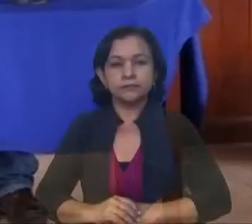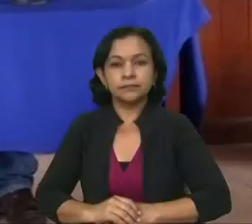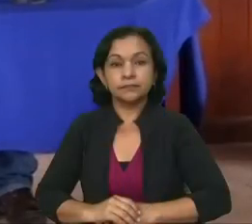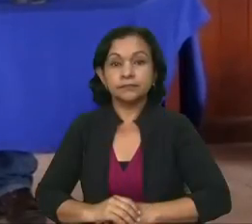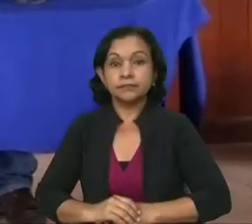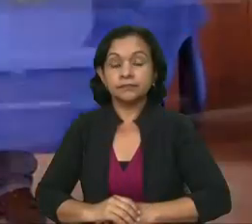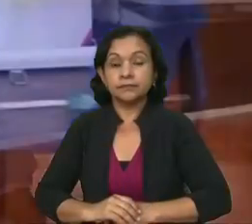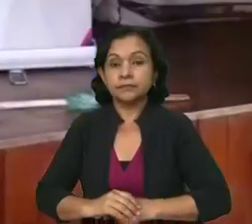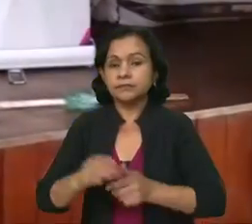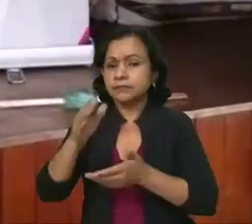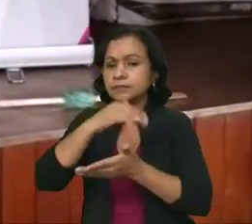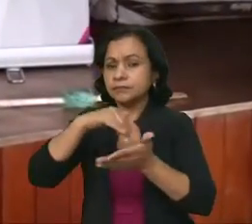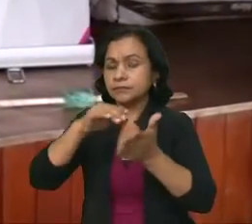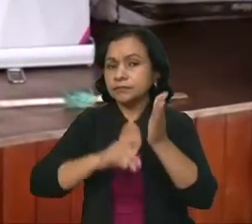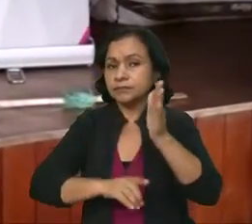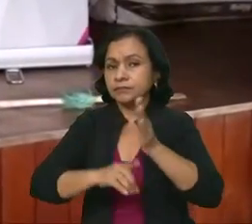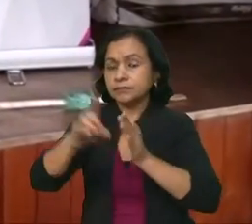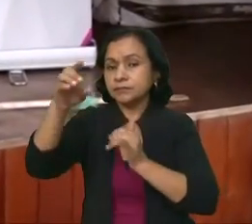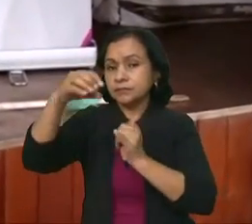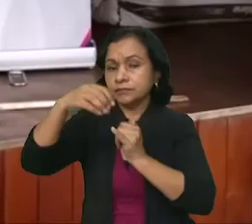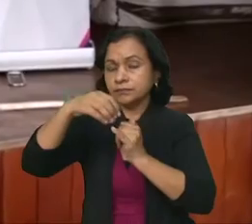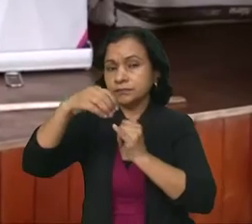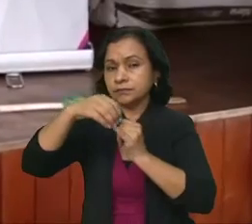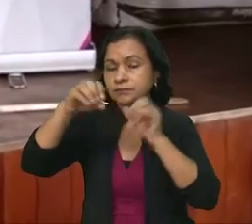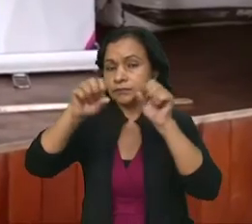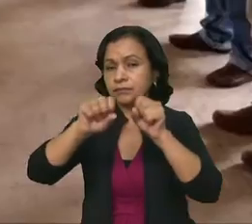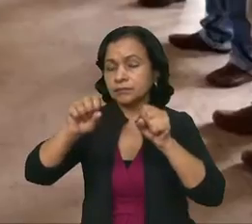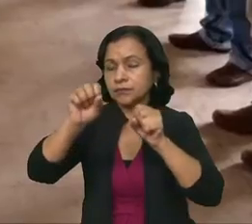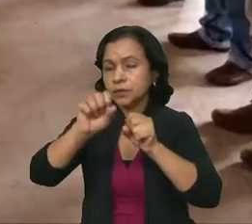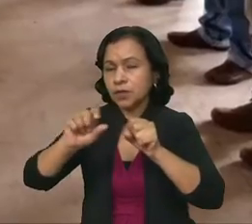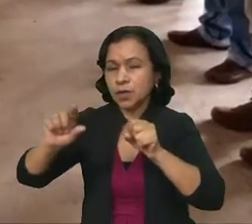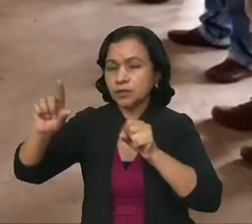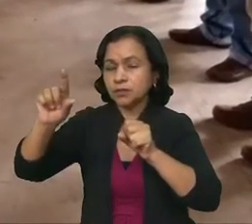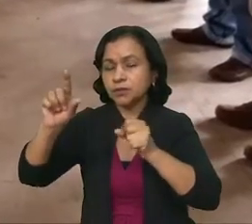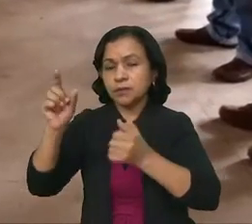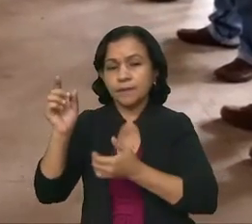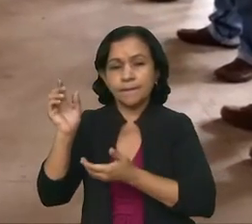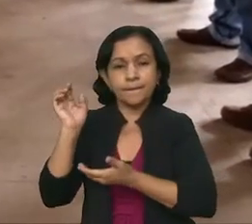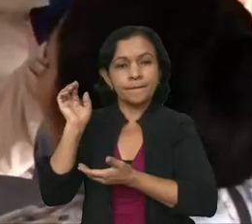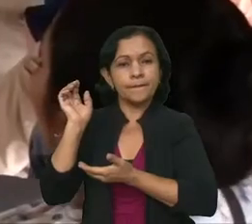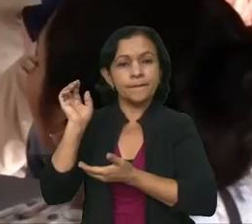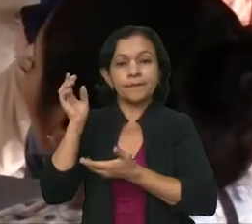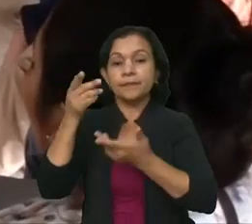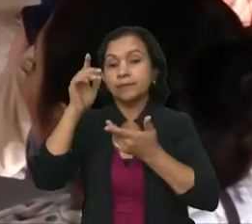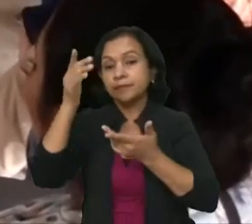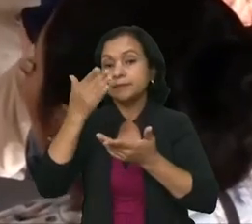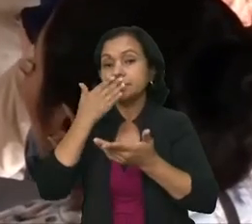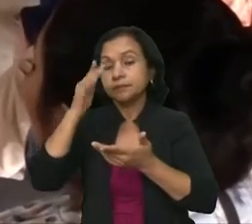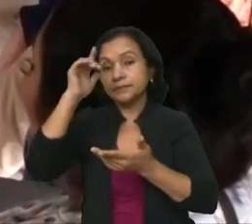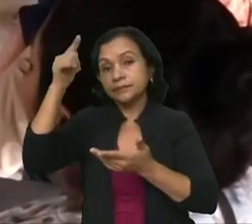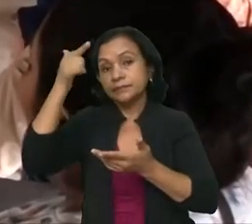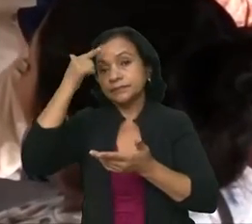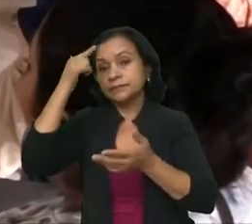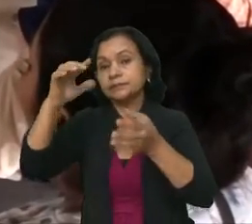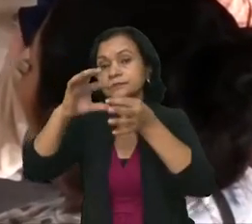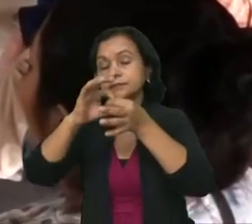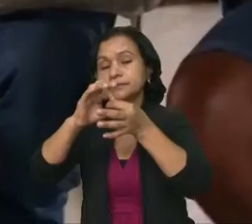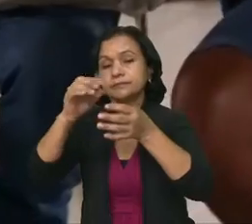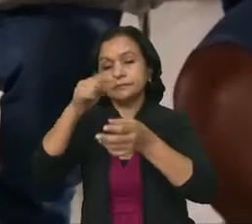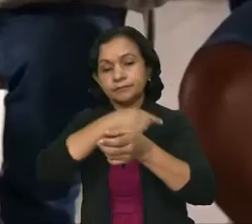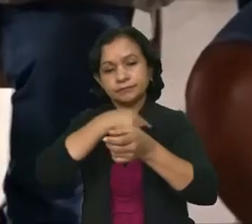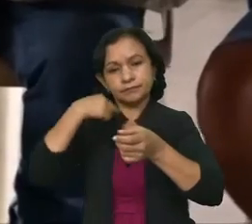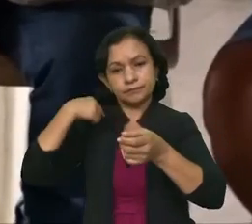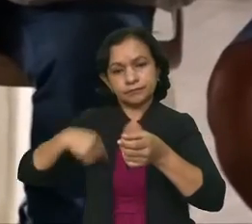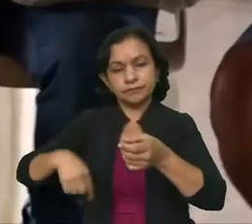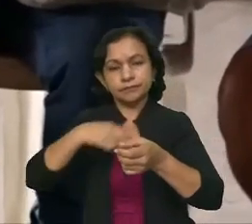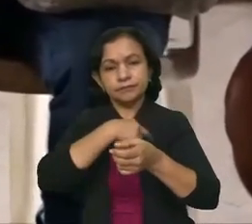Desde el Centro de Desarrollo Tecnológico Campos Azules de Mazatepe, el buen gobierno sandinista junto a la hermana República de Taiwán